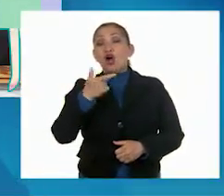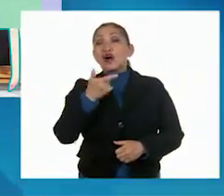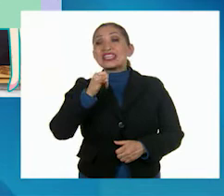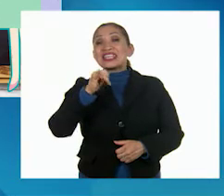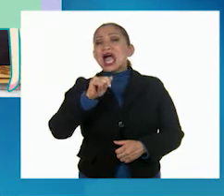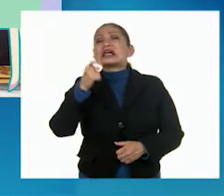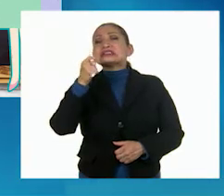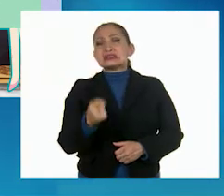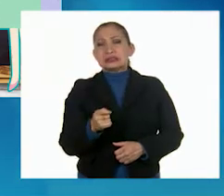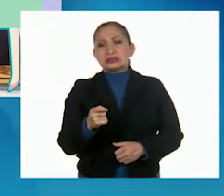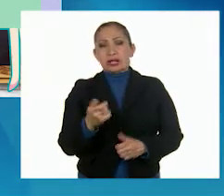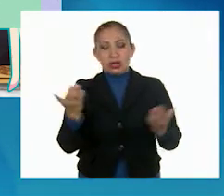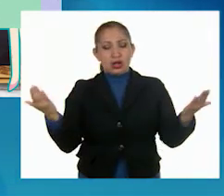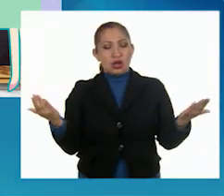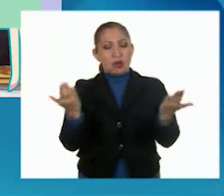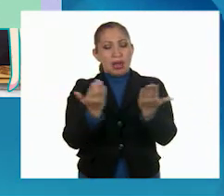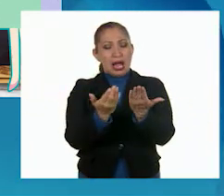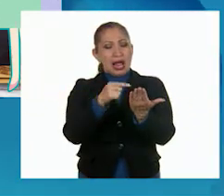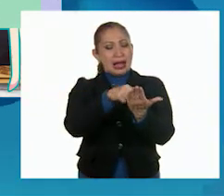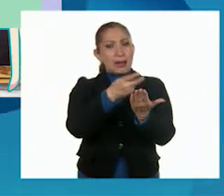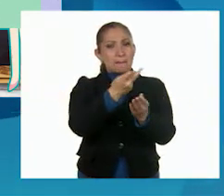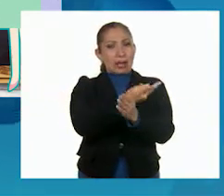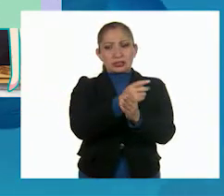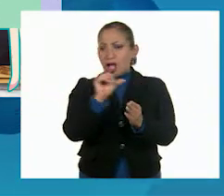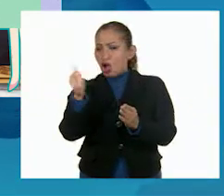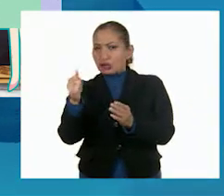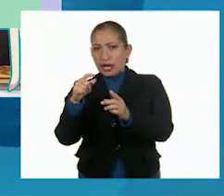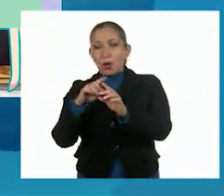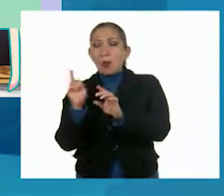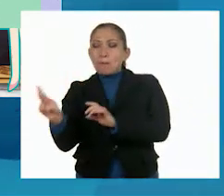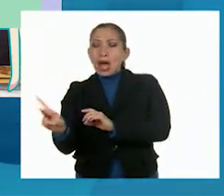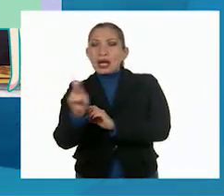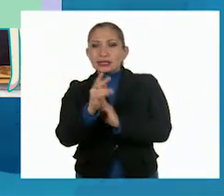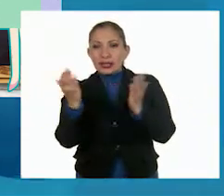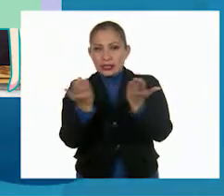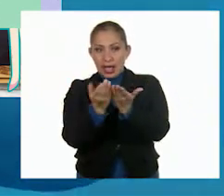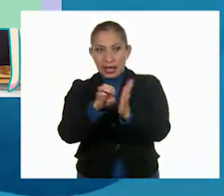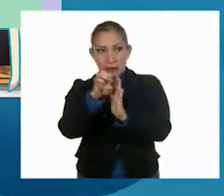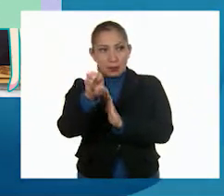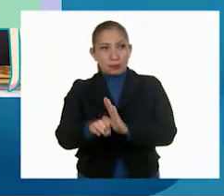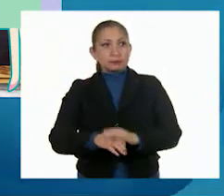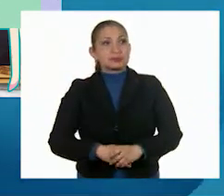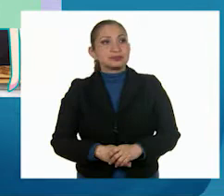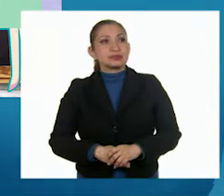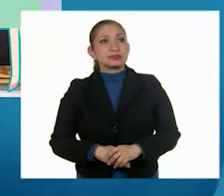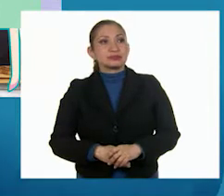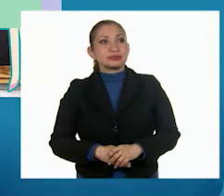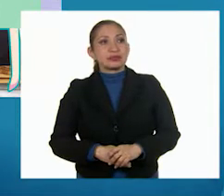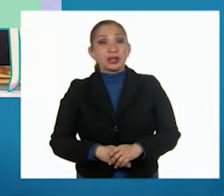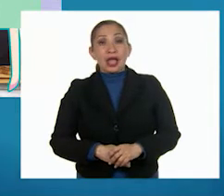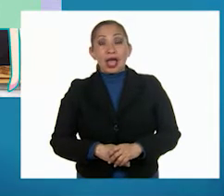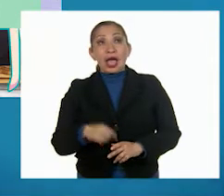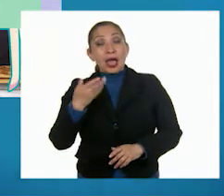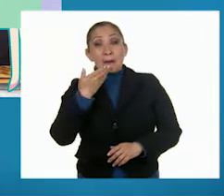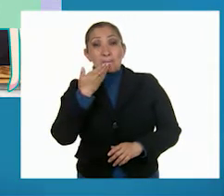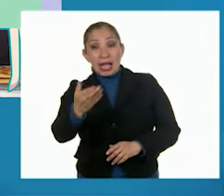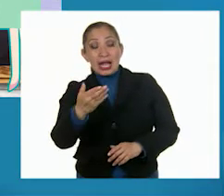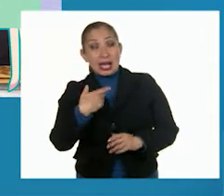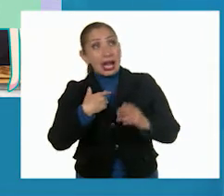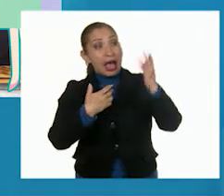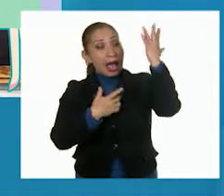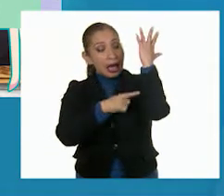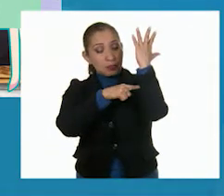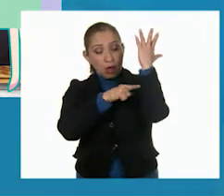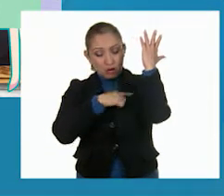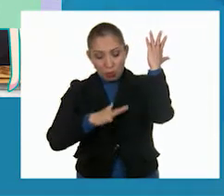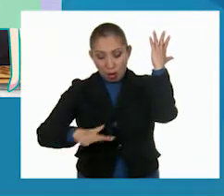dice: comparar una situación con otra. Ejemplo, el que a buen árbol se arrima,